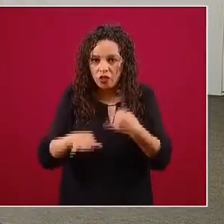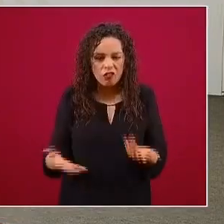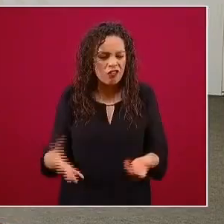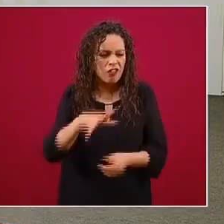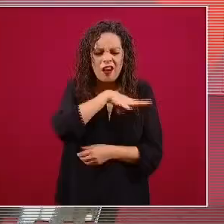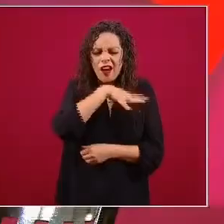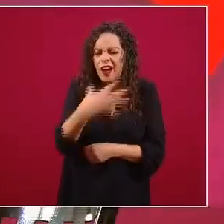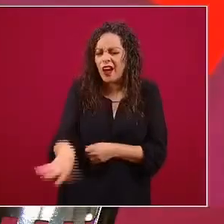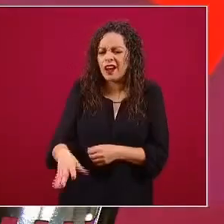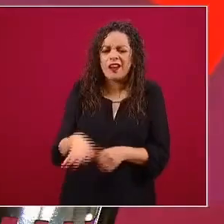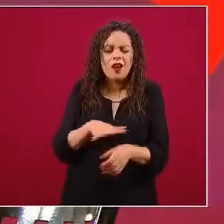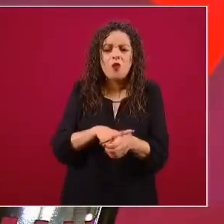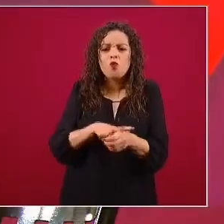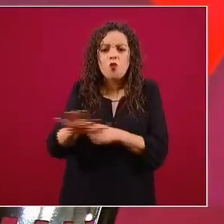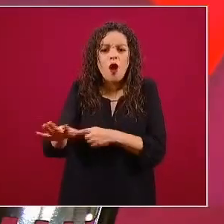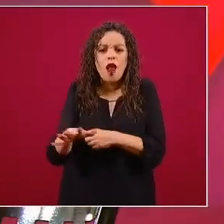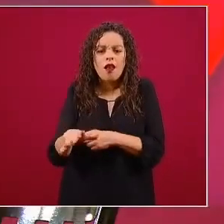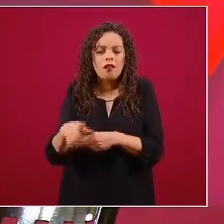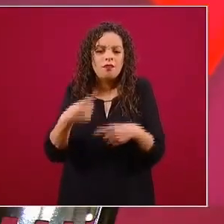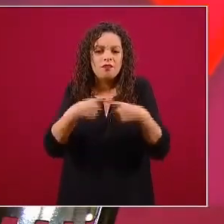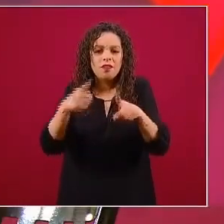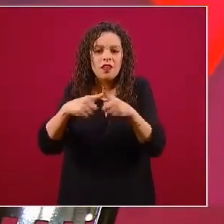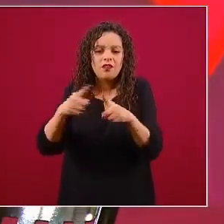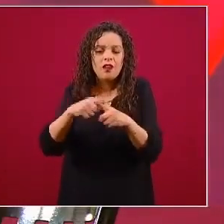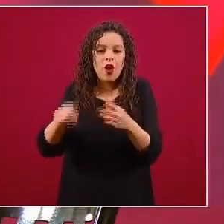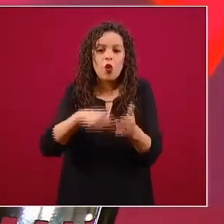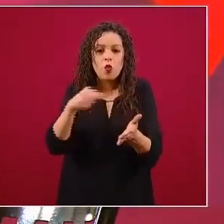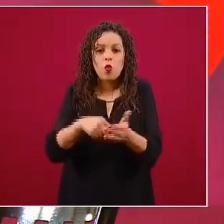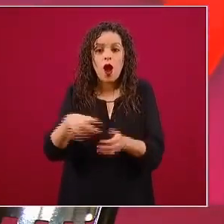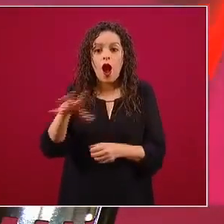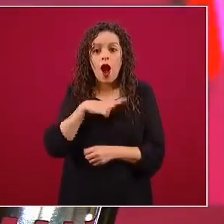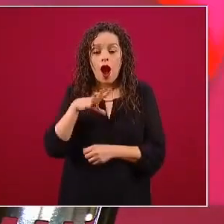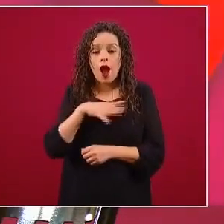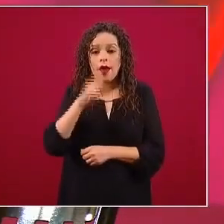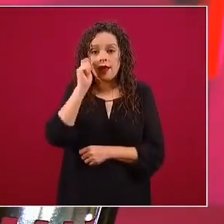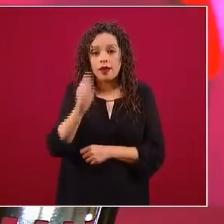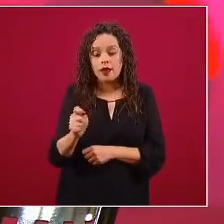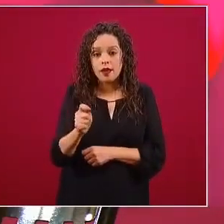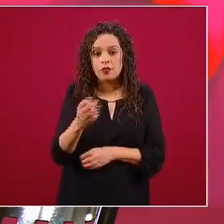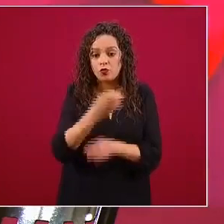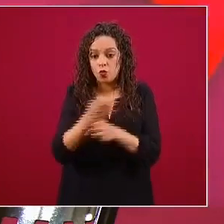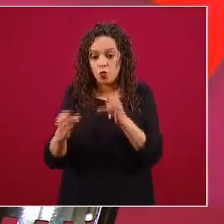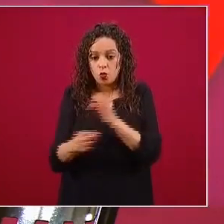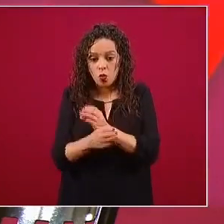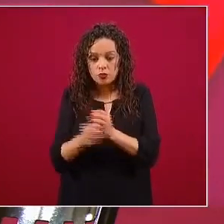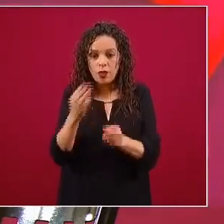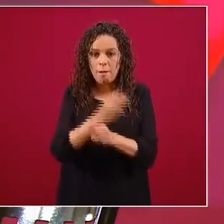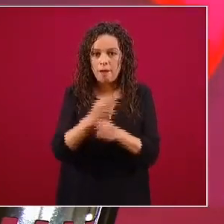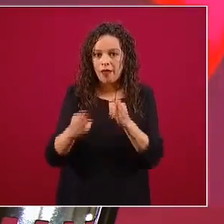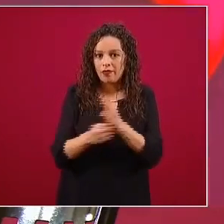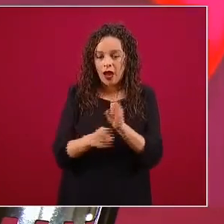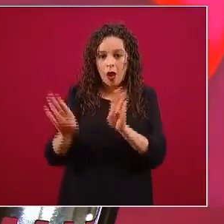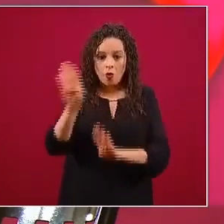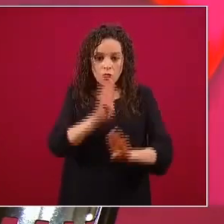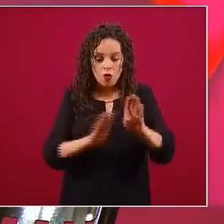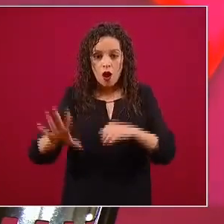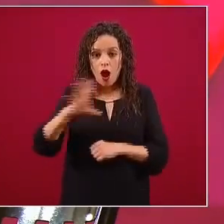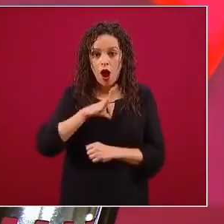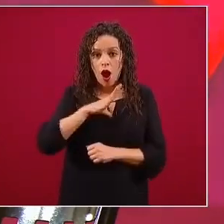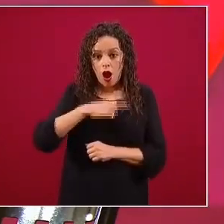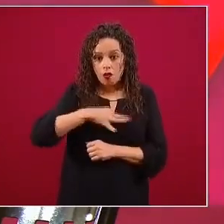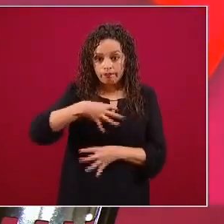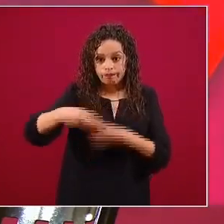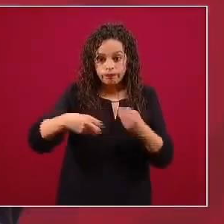donde existe material biológico potencialmente infectante, deben tenerse prácticas